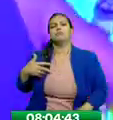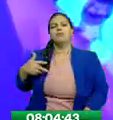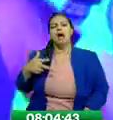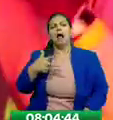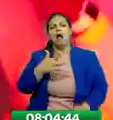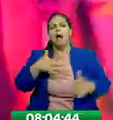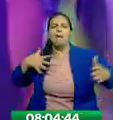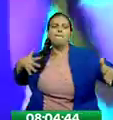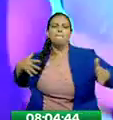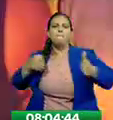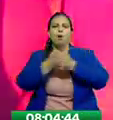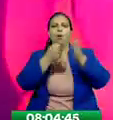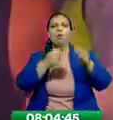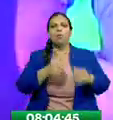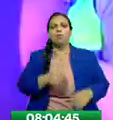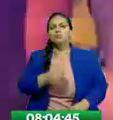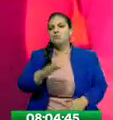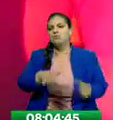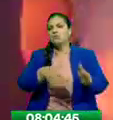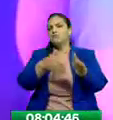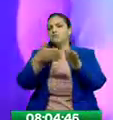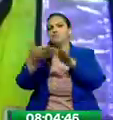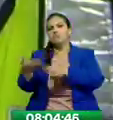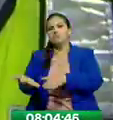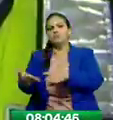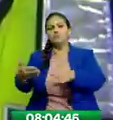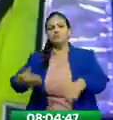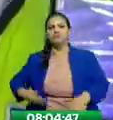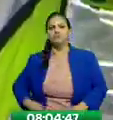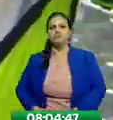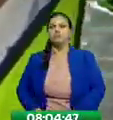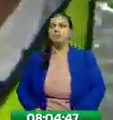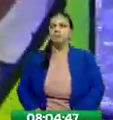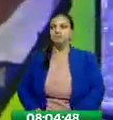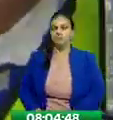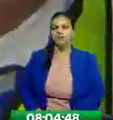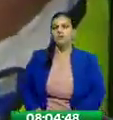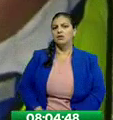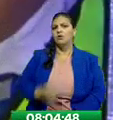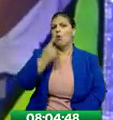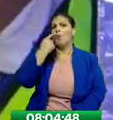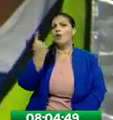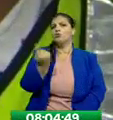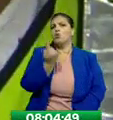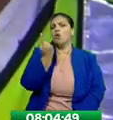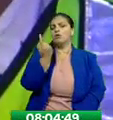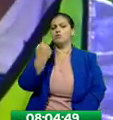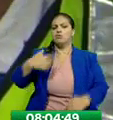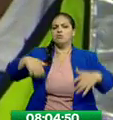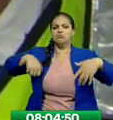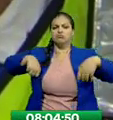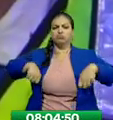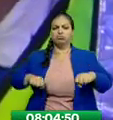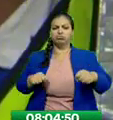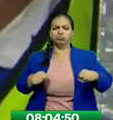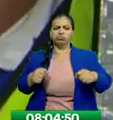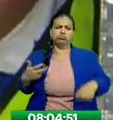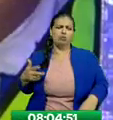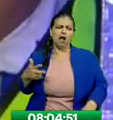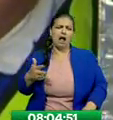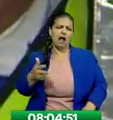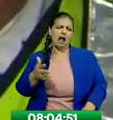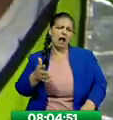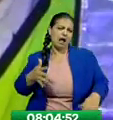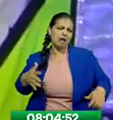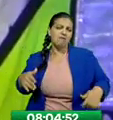hombre perdió la vida producto del impacto. Venía en la moto solo, sí. Se presume que fue una mala maniobra, por lo cual perdió